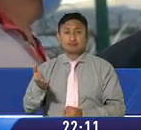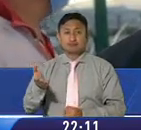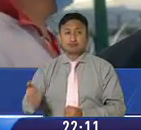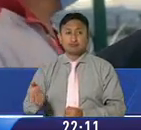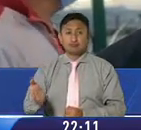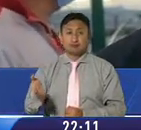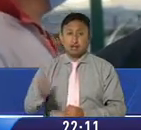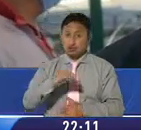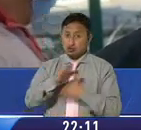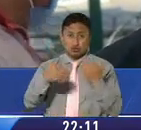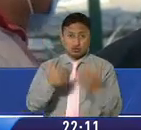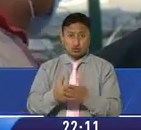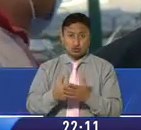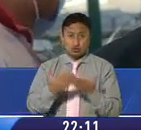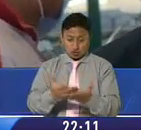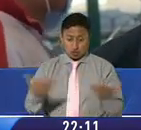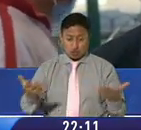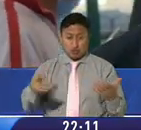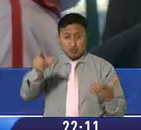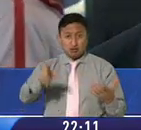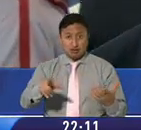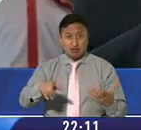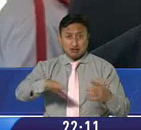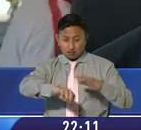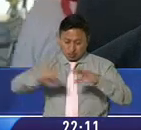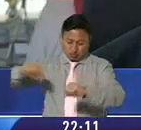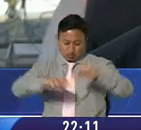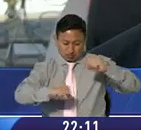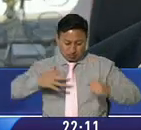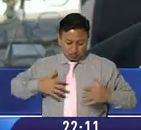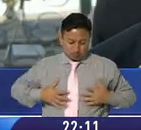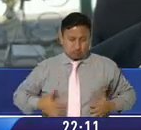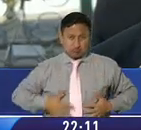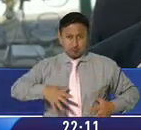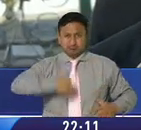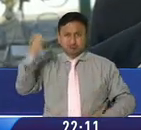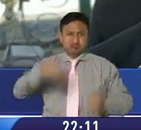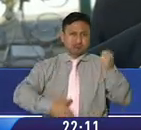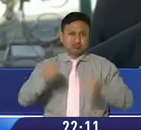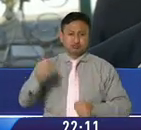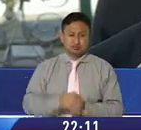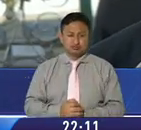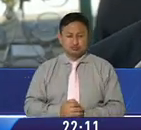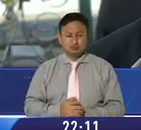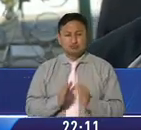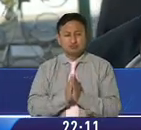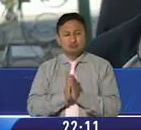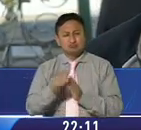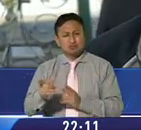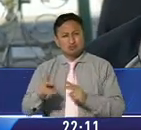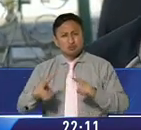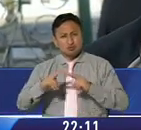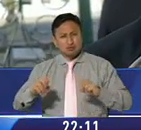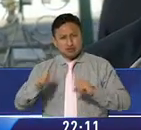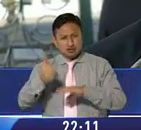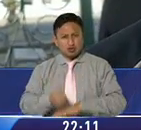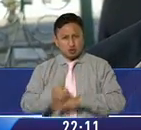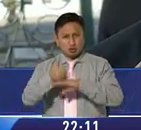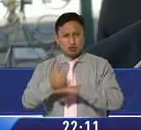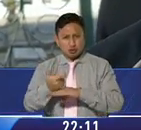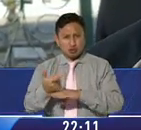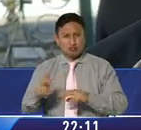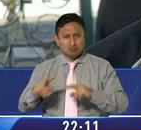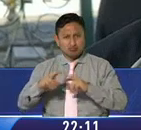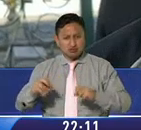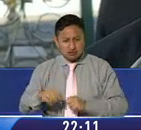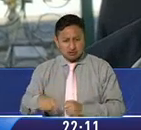con lo que le han llevado todo, o sea, que de la gente le han rebuscado los cadáveres. Entonces quisiéramos que se investigue, o sea, que las autoridades que se investigue bien